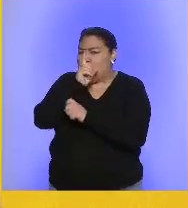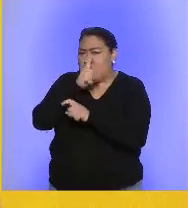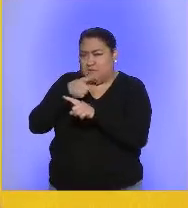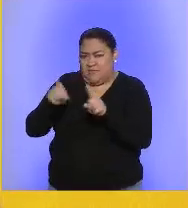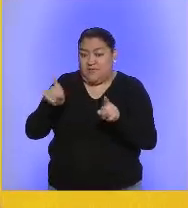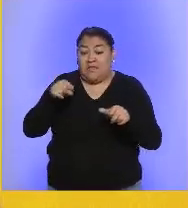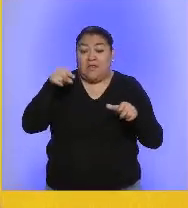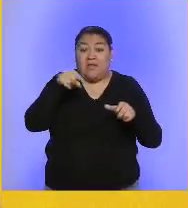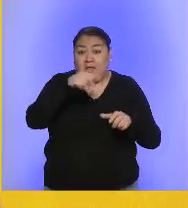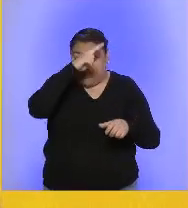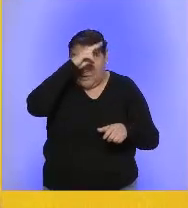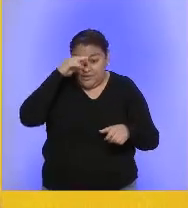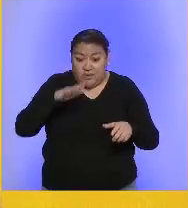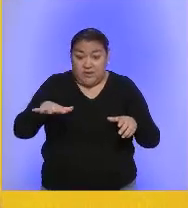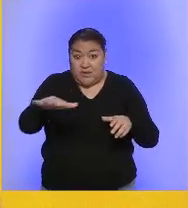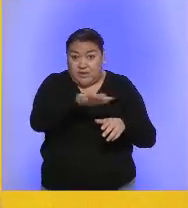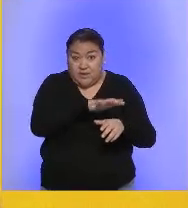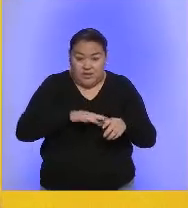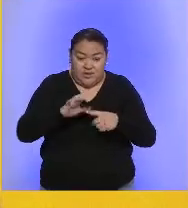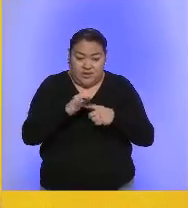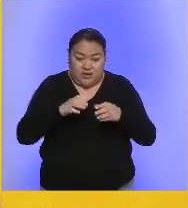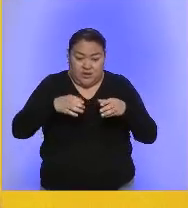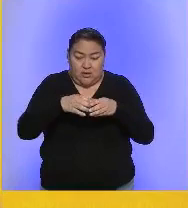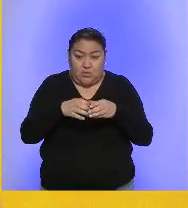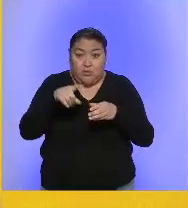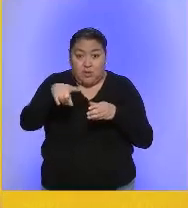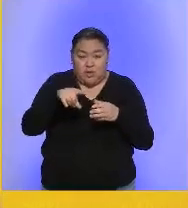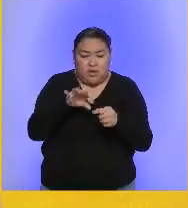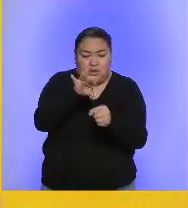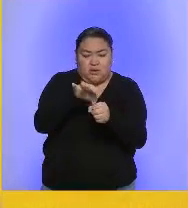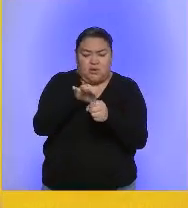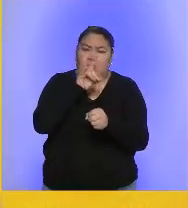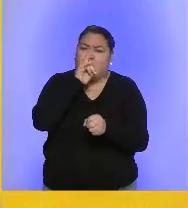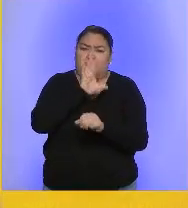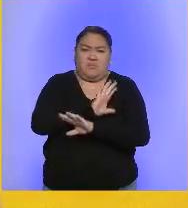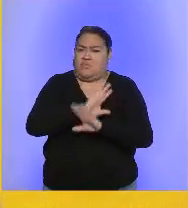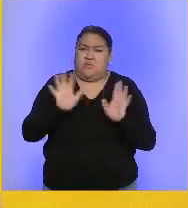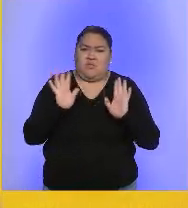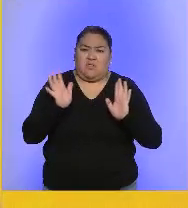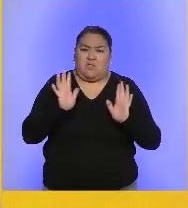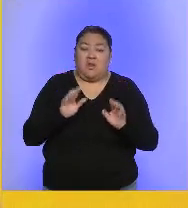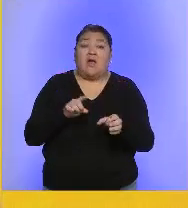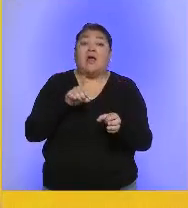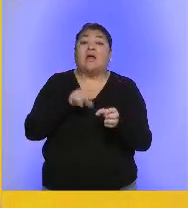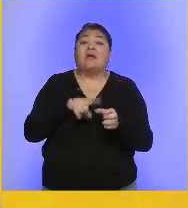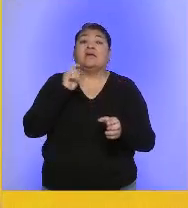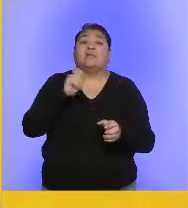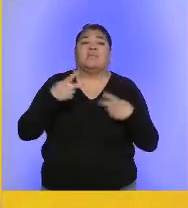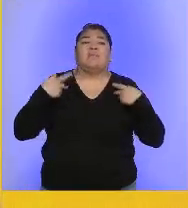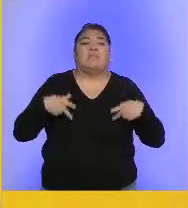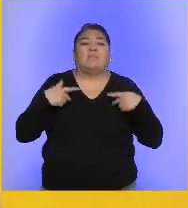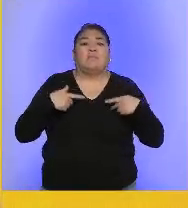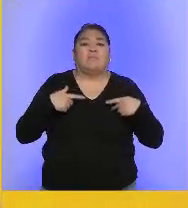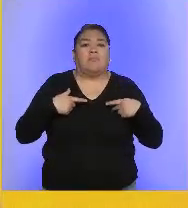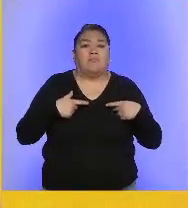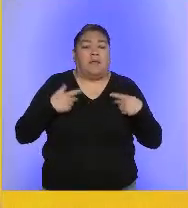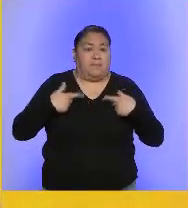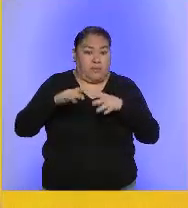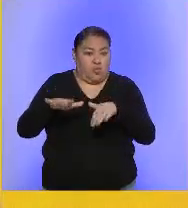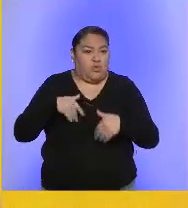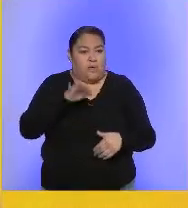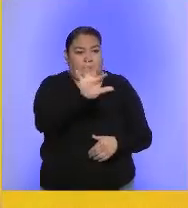votan por planillas, sino que se votan directamente por el electorado. Ven como si a través de